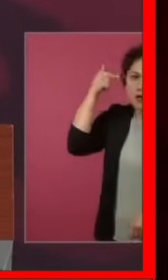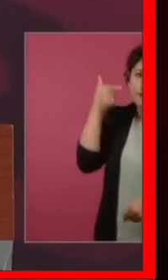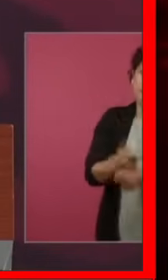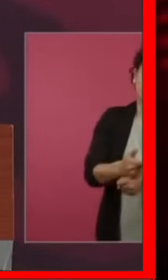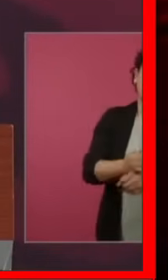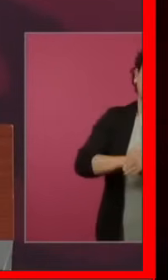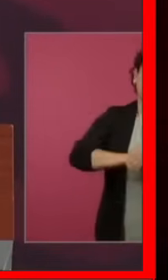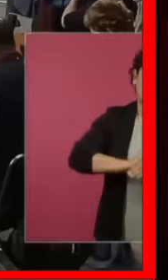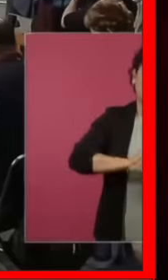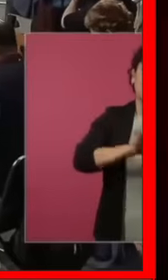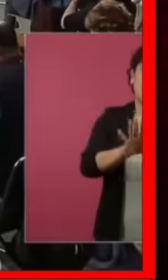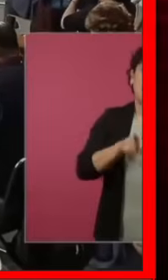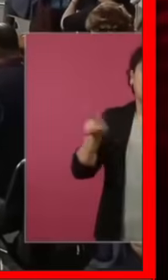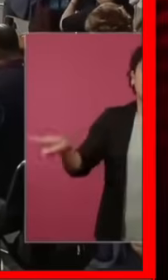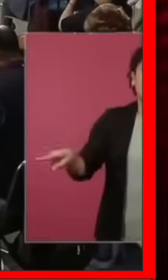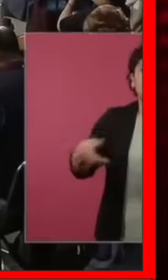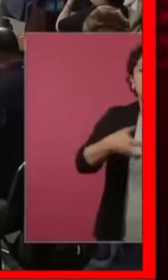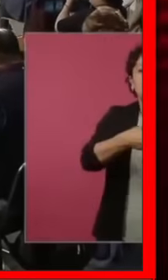las dragas.